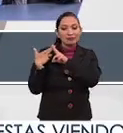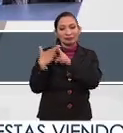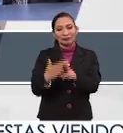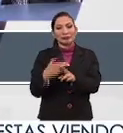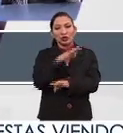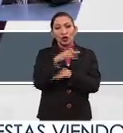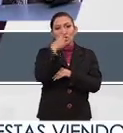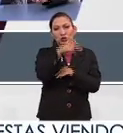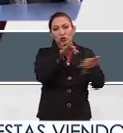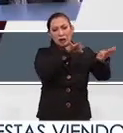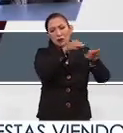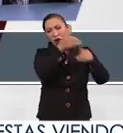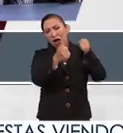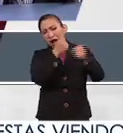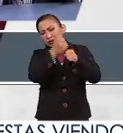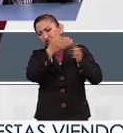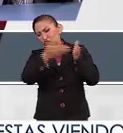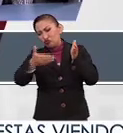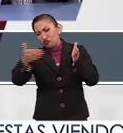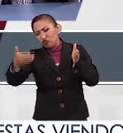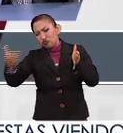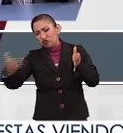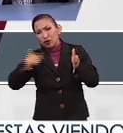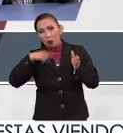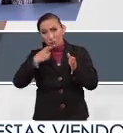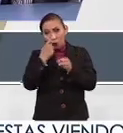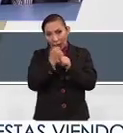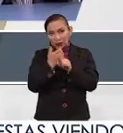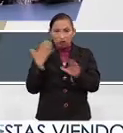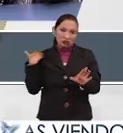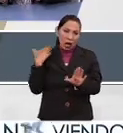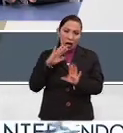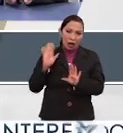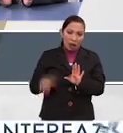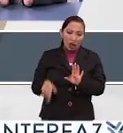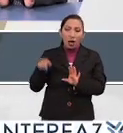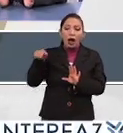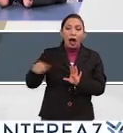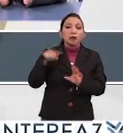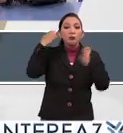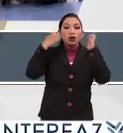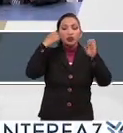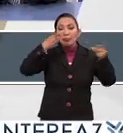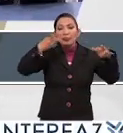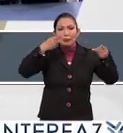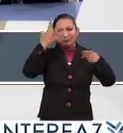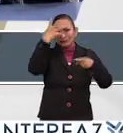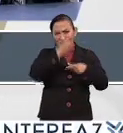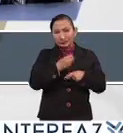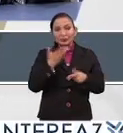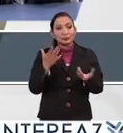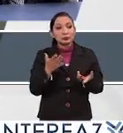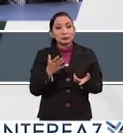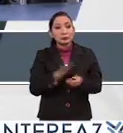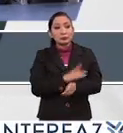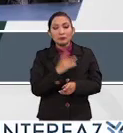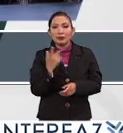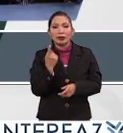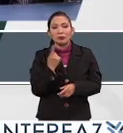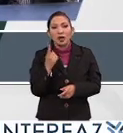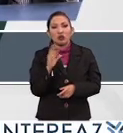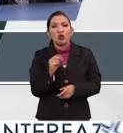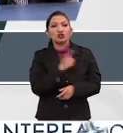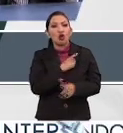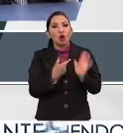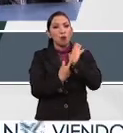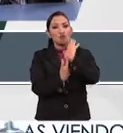digamos todo su trabajo, para recordarlo un año de su fallecimiento, organizamos esta exposición, que es una exposición bien bonita, porque no solamente